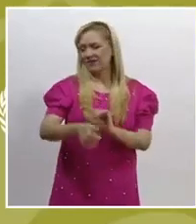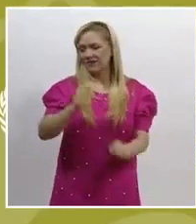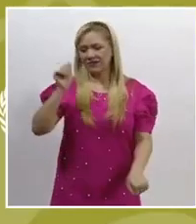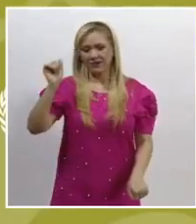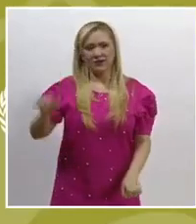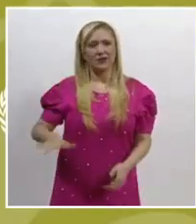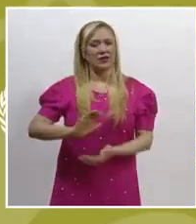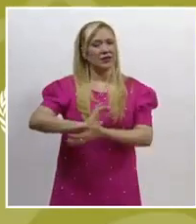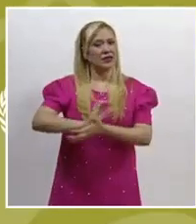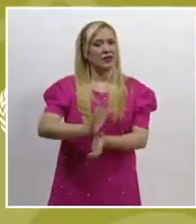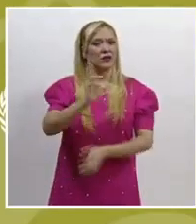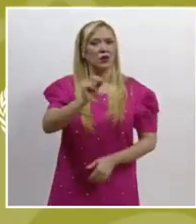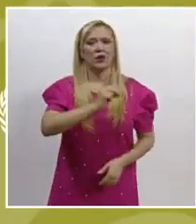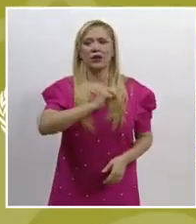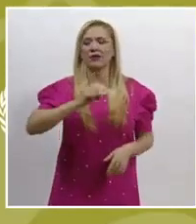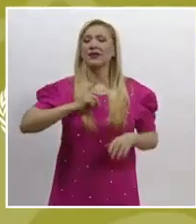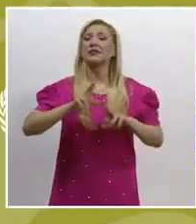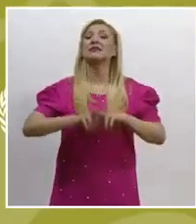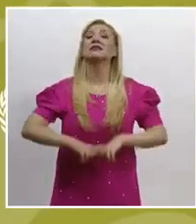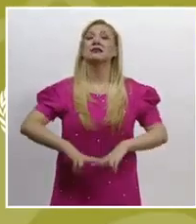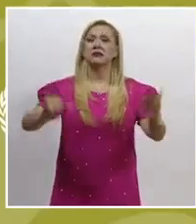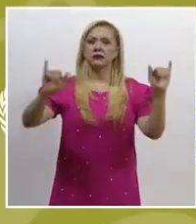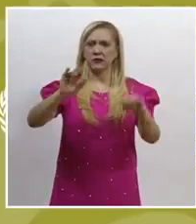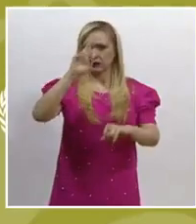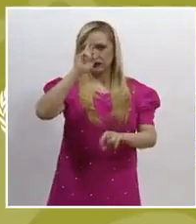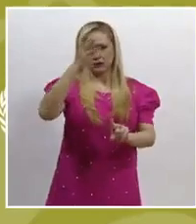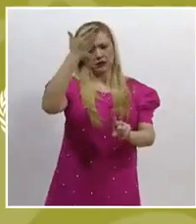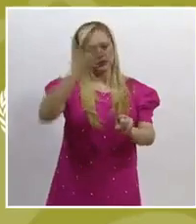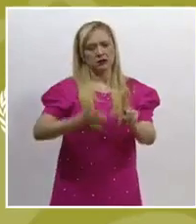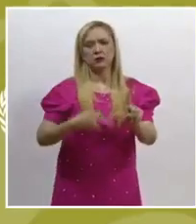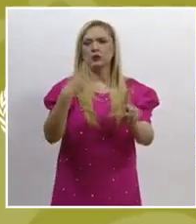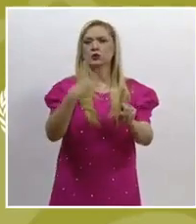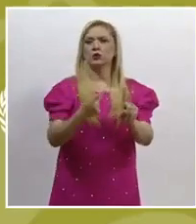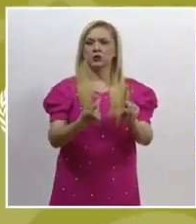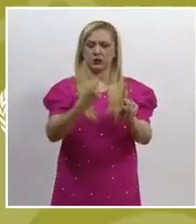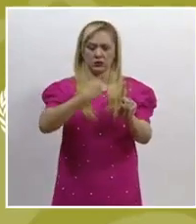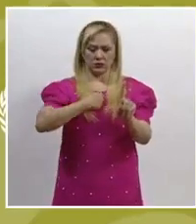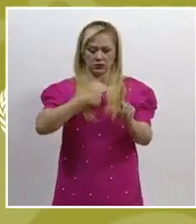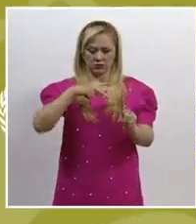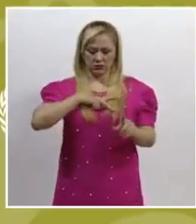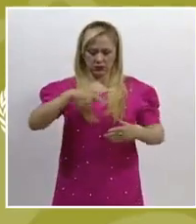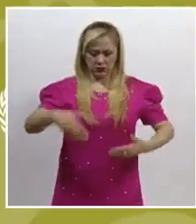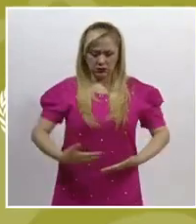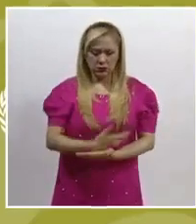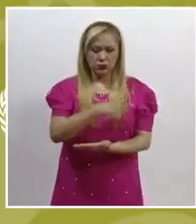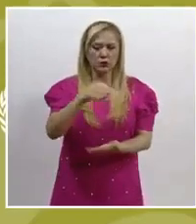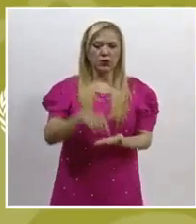de discriminación en el reconocimiento y ejercicio de la identidad y la nacionalidad.